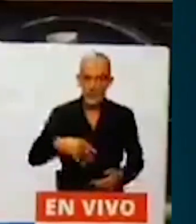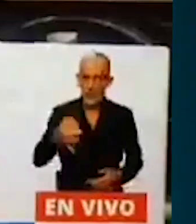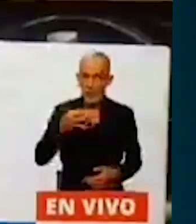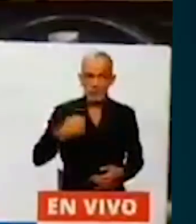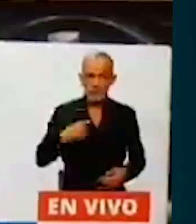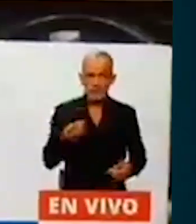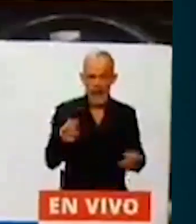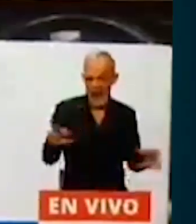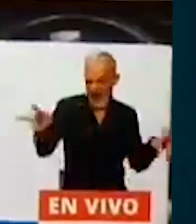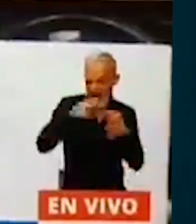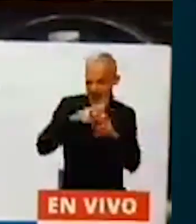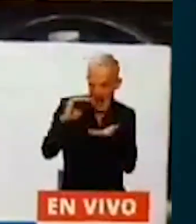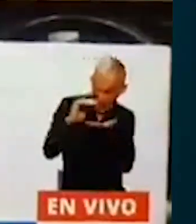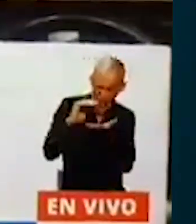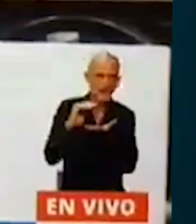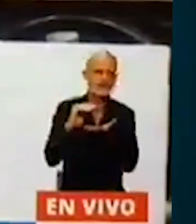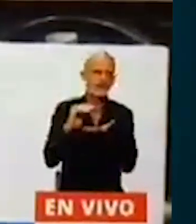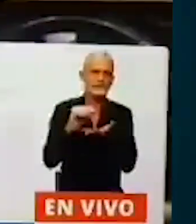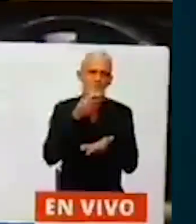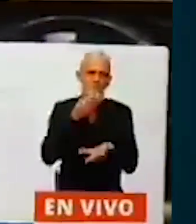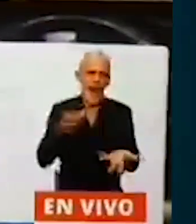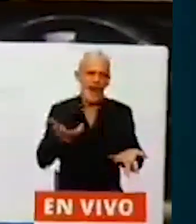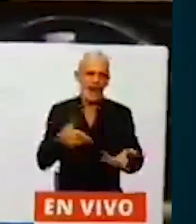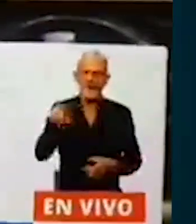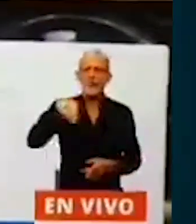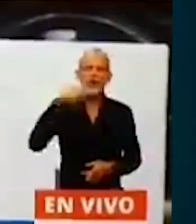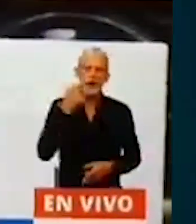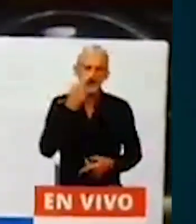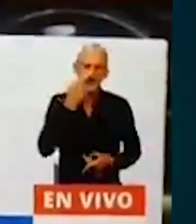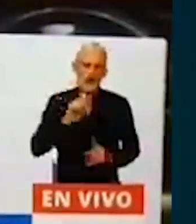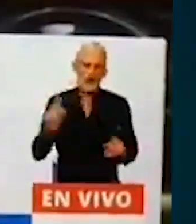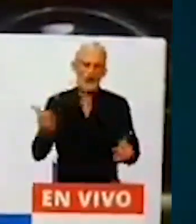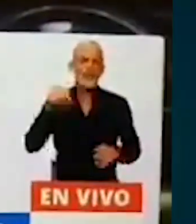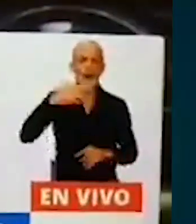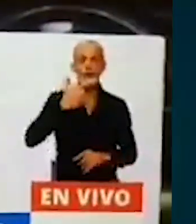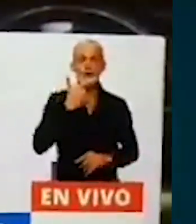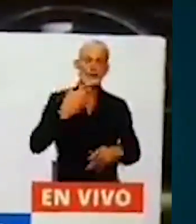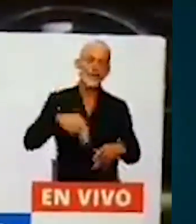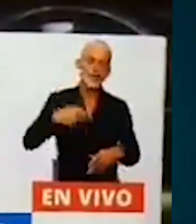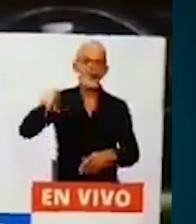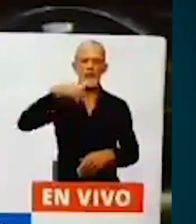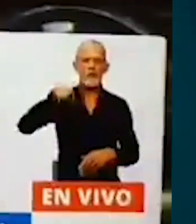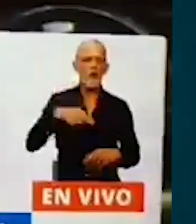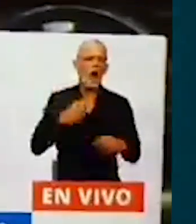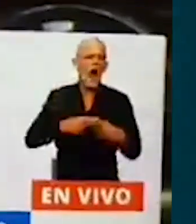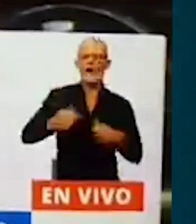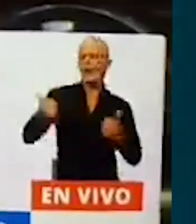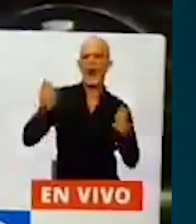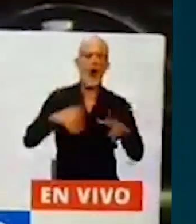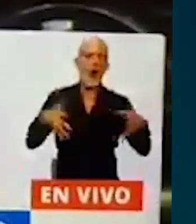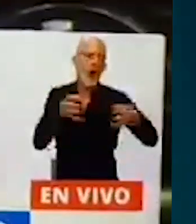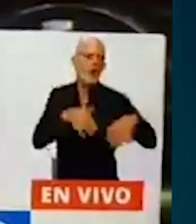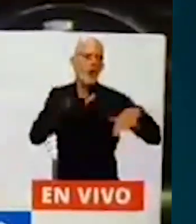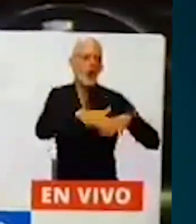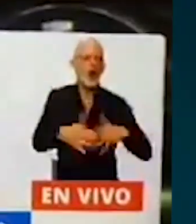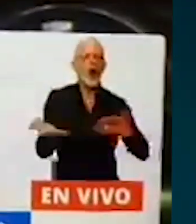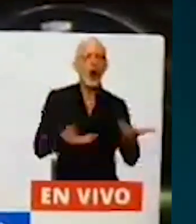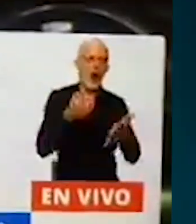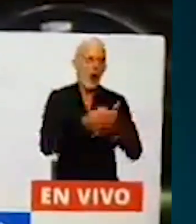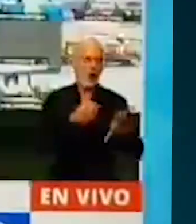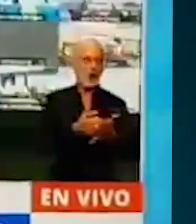vamos a recaudar una moneda, pero eso a ustedes no les interesa. Lo cierto es que hoy el 17 de noviembre ustedes van a festejar con la militancia con un